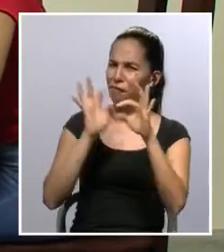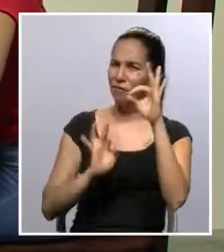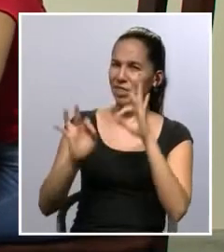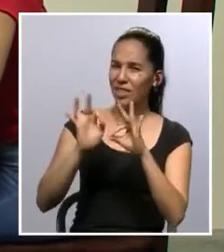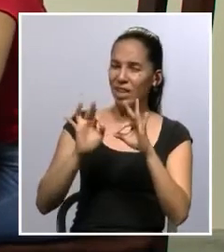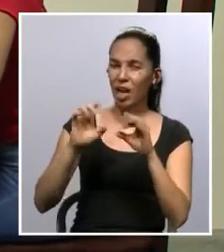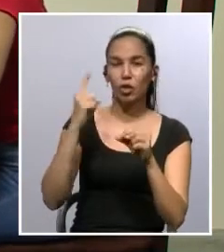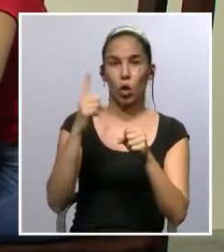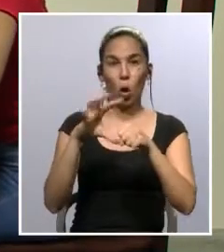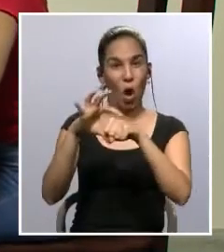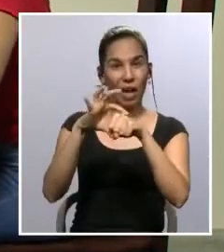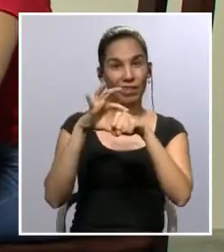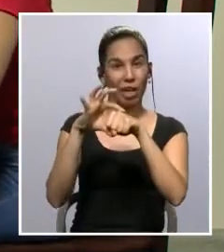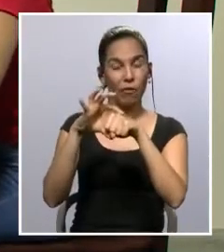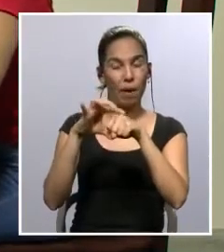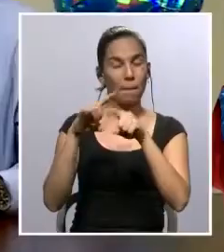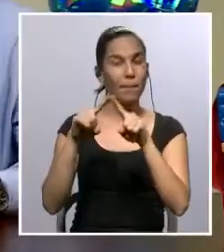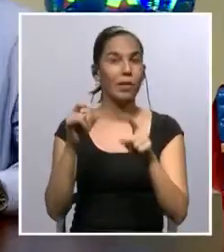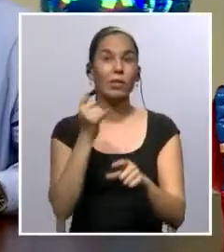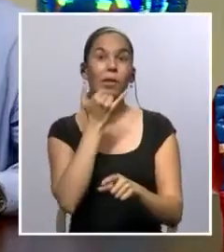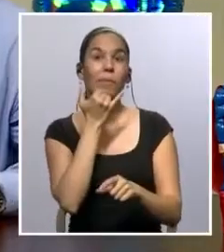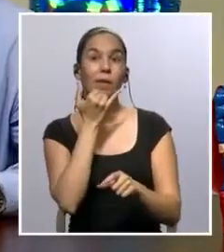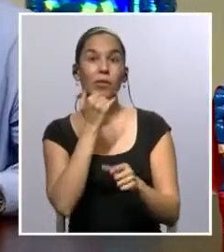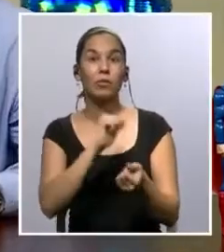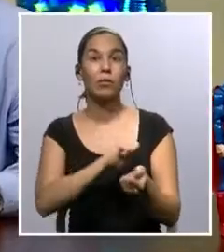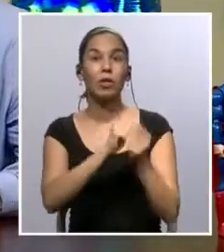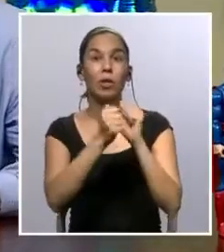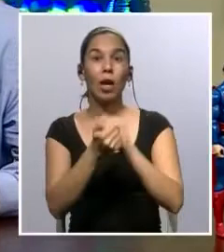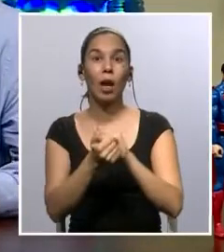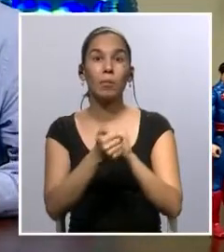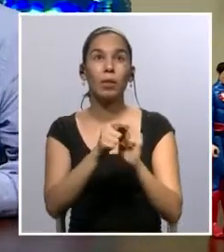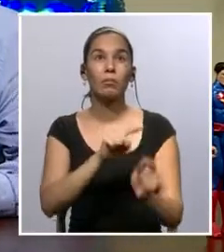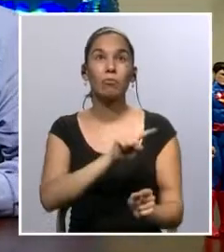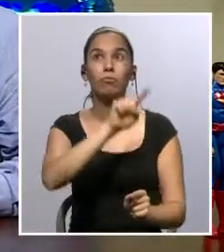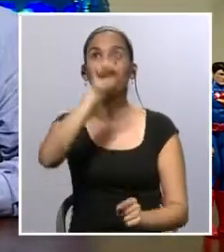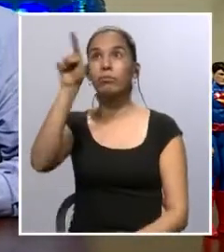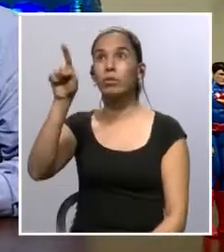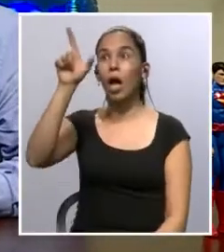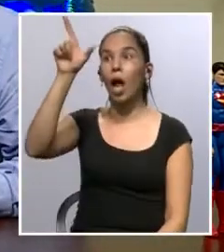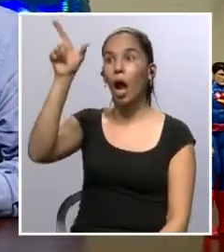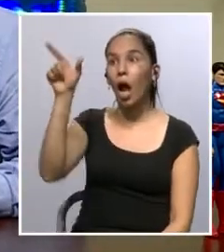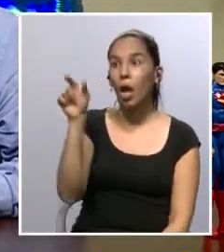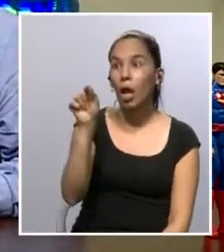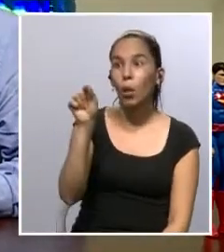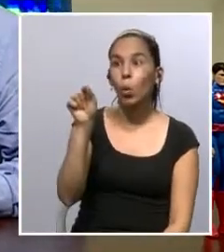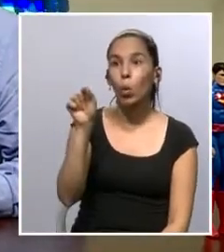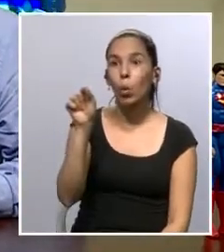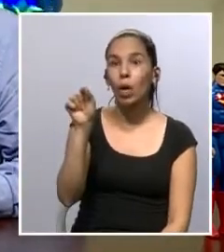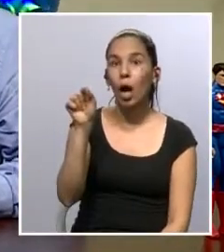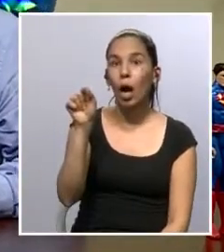planeta Tierra, pero ¿qué pasa, por ejemplo, si nos trasladáramos a la Luna? Porque ahí también...